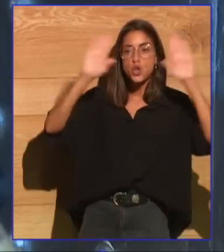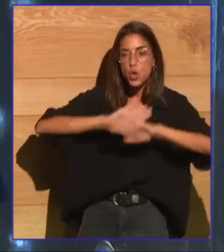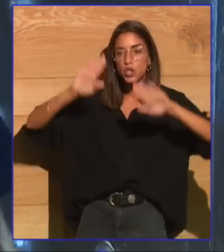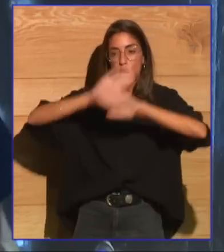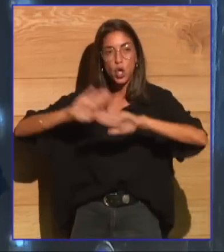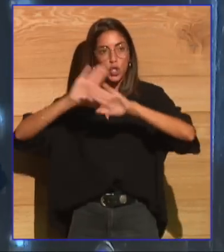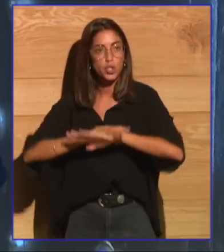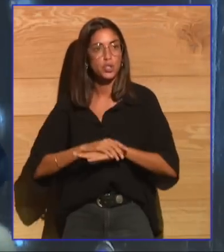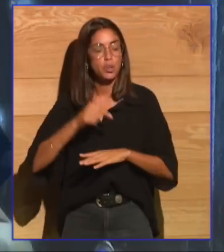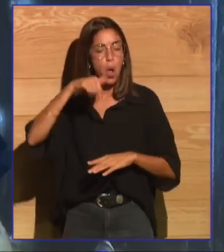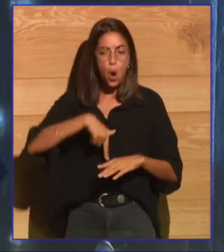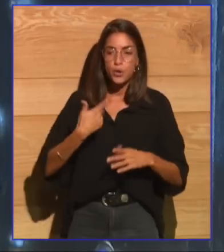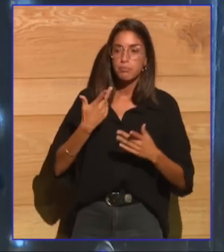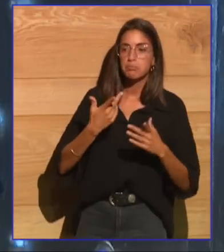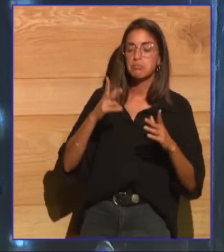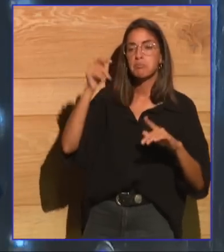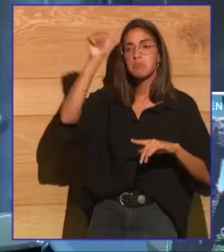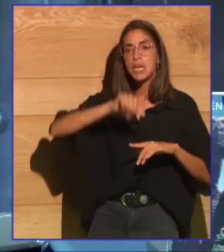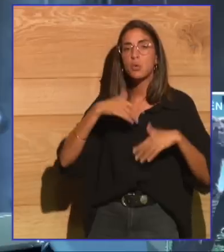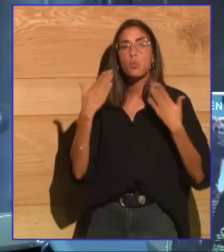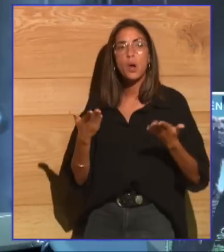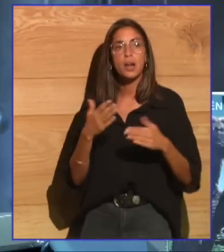me pongo esta noche esta noche